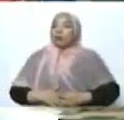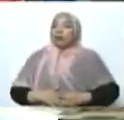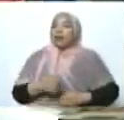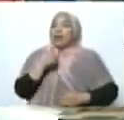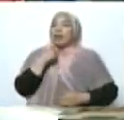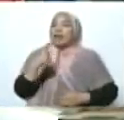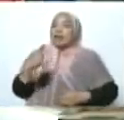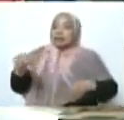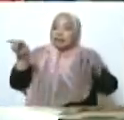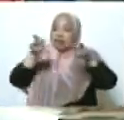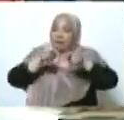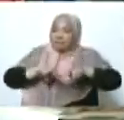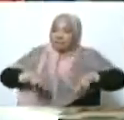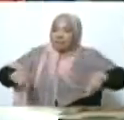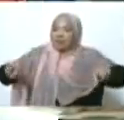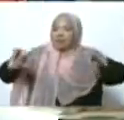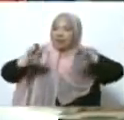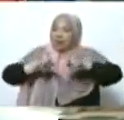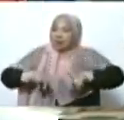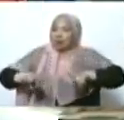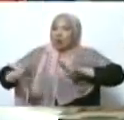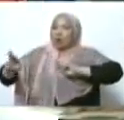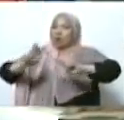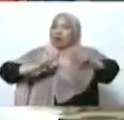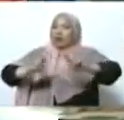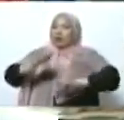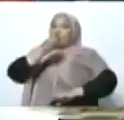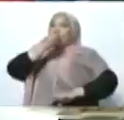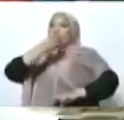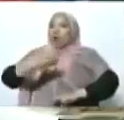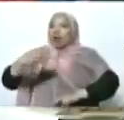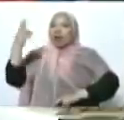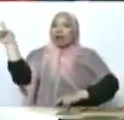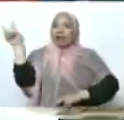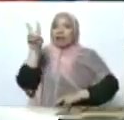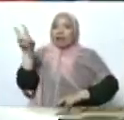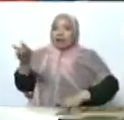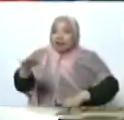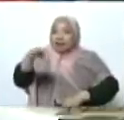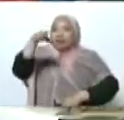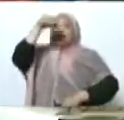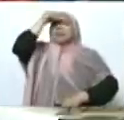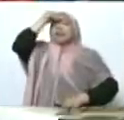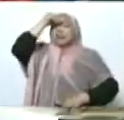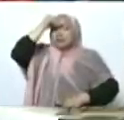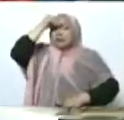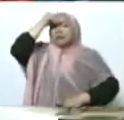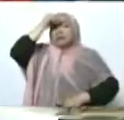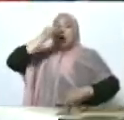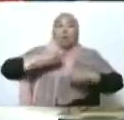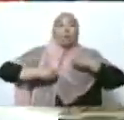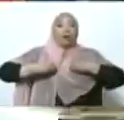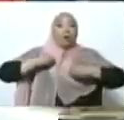reanudar las relaciones diplomáticas con Venezuela, se entiende esta angustia de estos